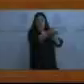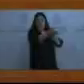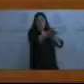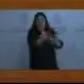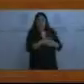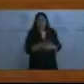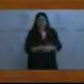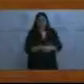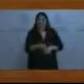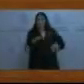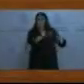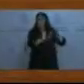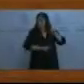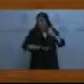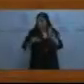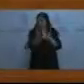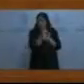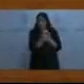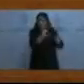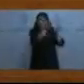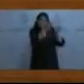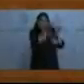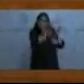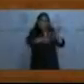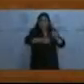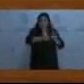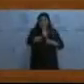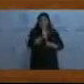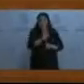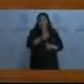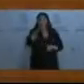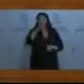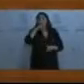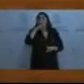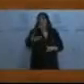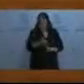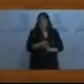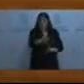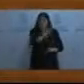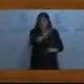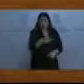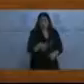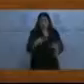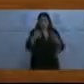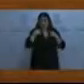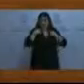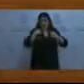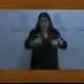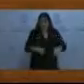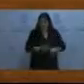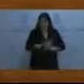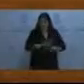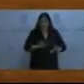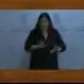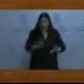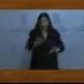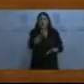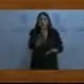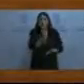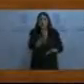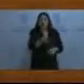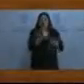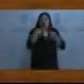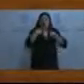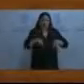los problemas que usted arregló o fueron consecuencias del desastre de gestión por usted heredado y aceptado y asumido y, por lo tanto, hago suyos, el